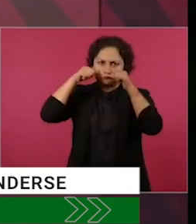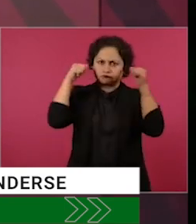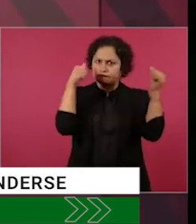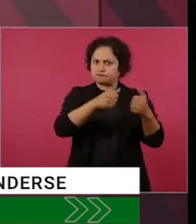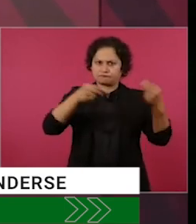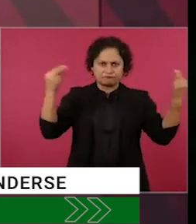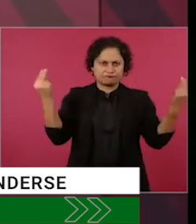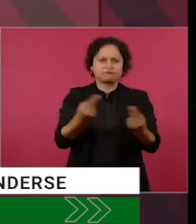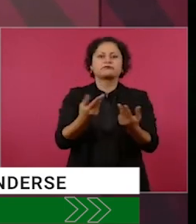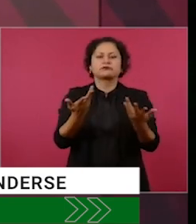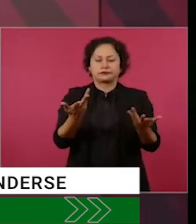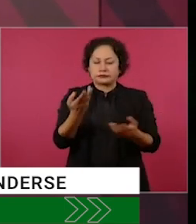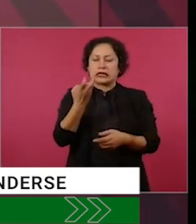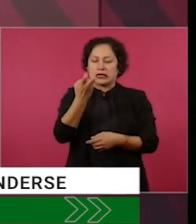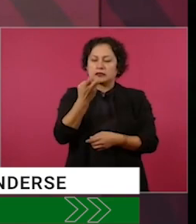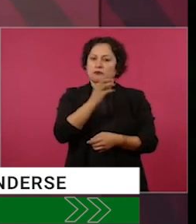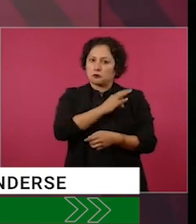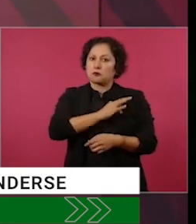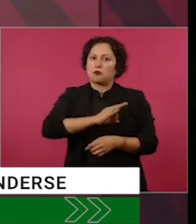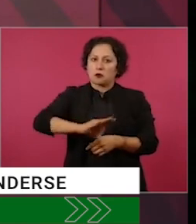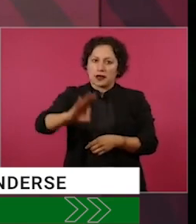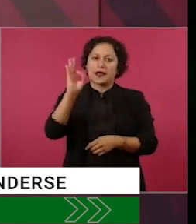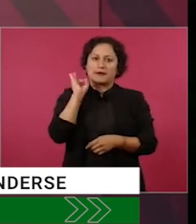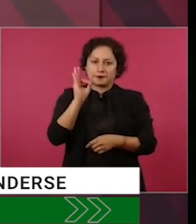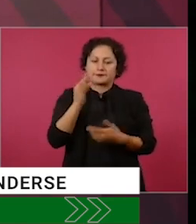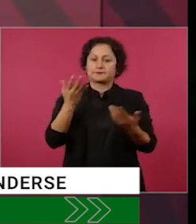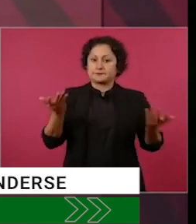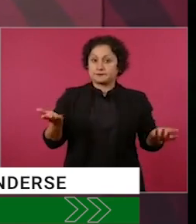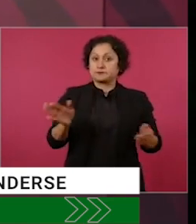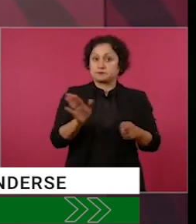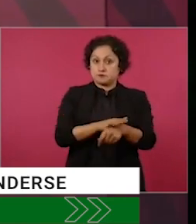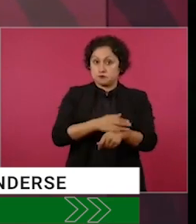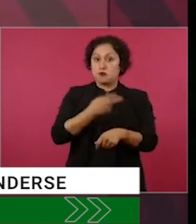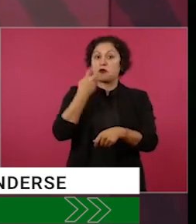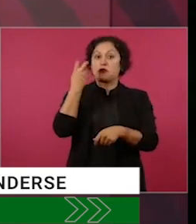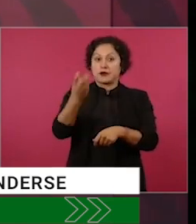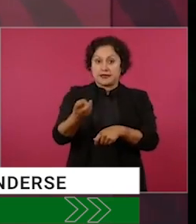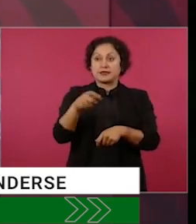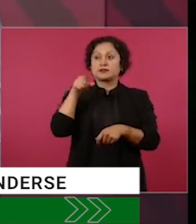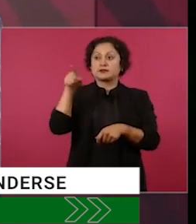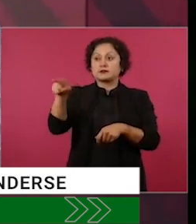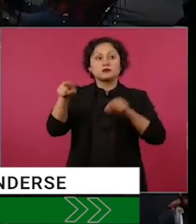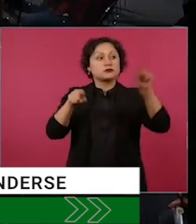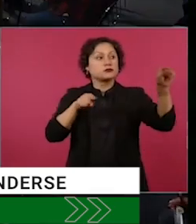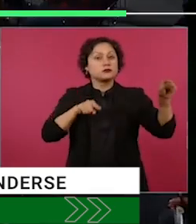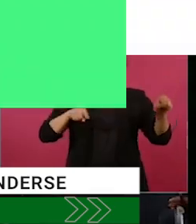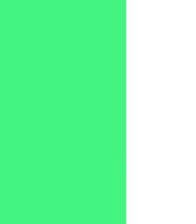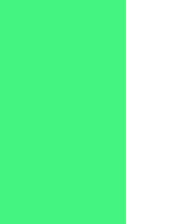Y estamos ampliando al doble las salas de Modina.